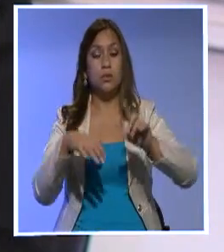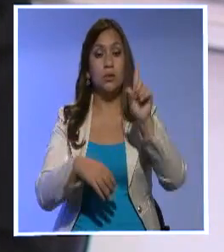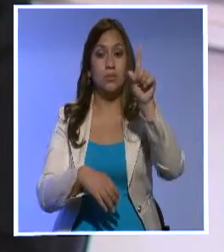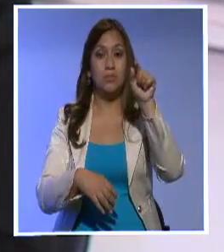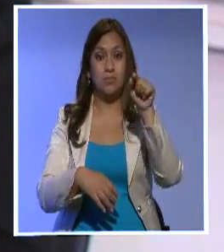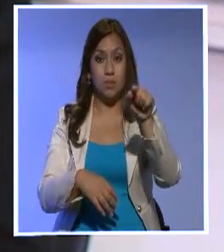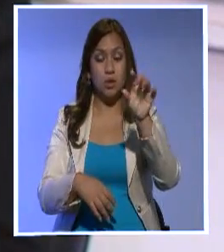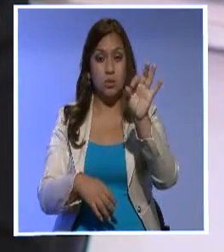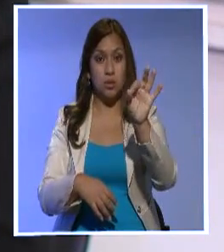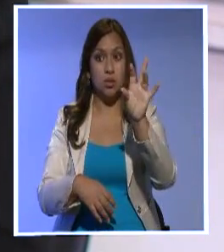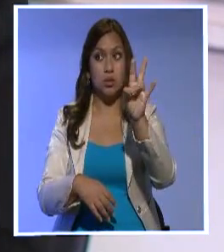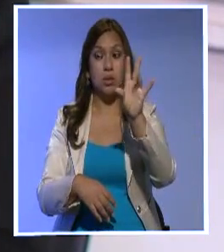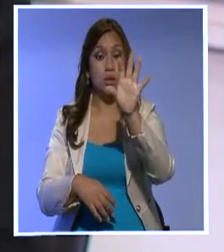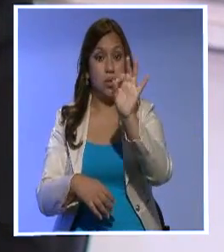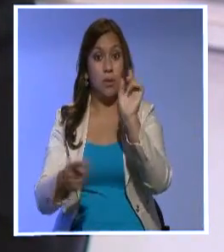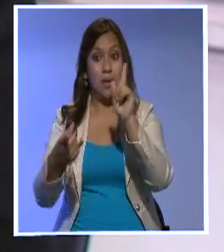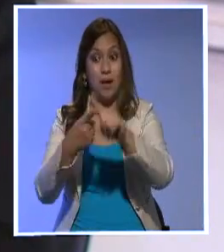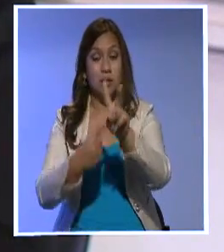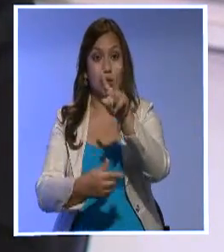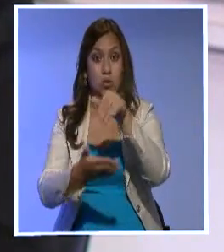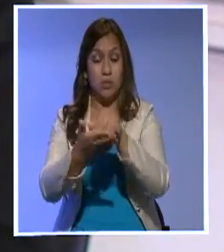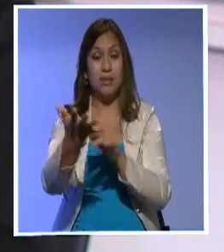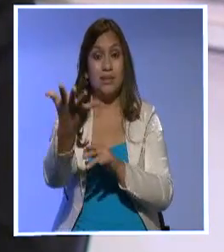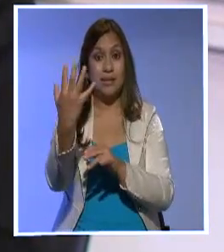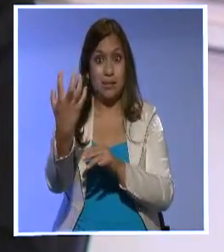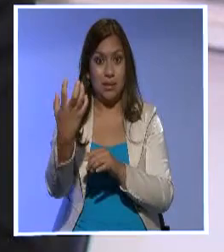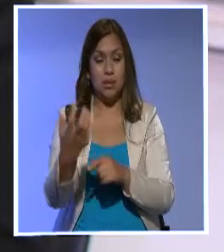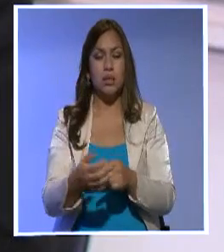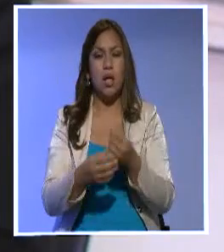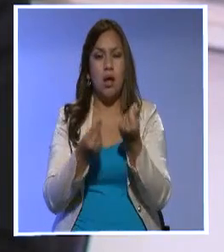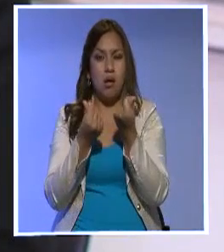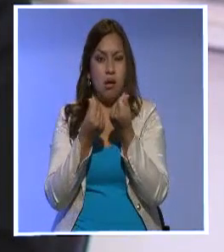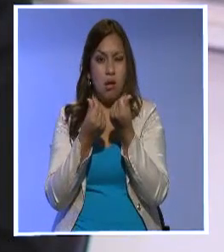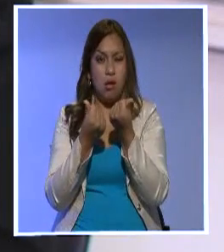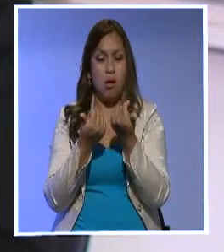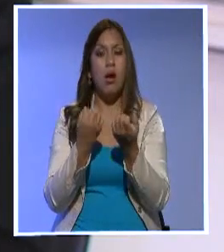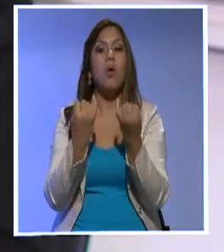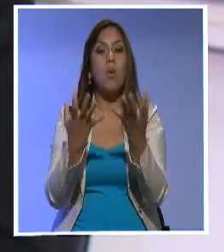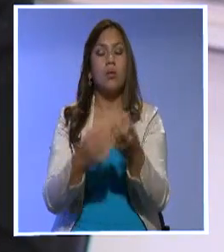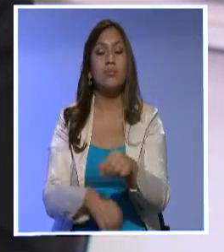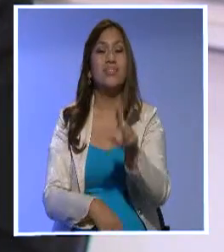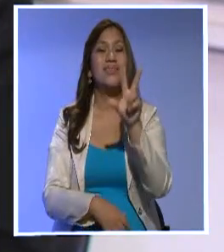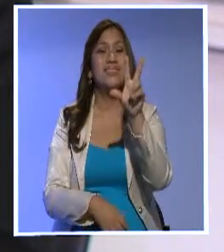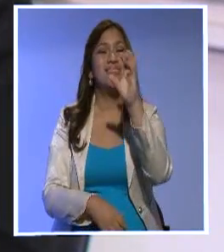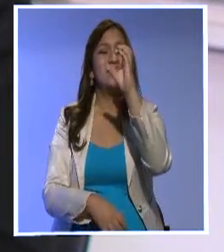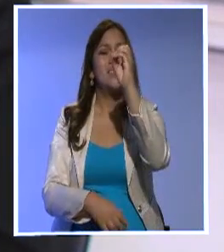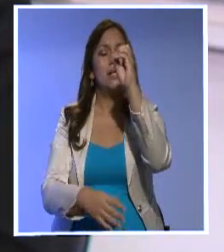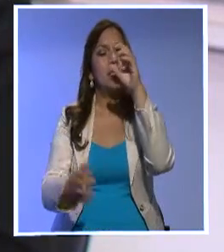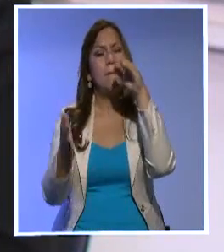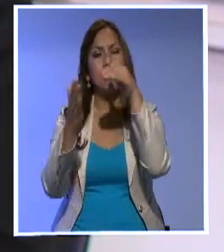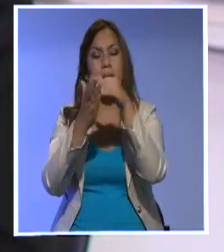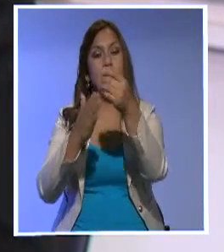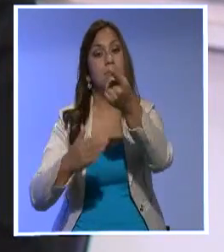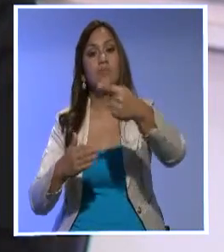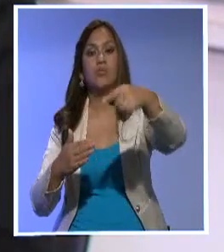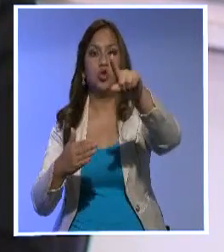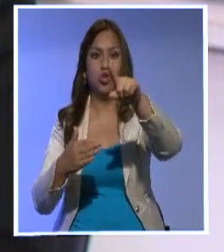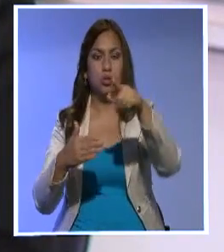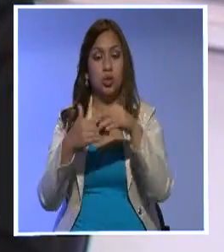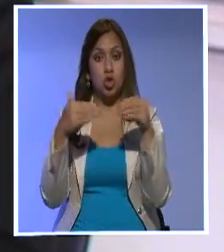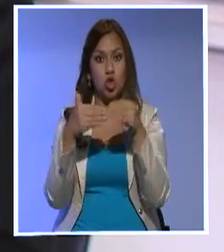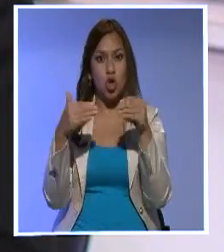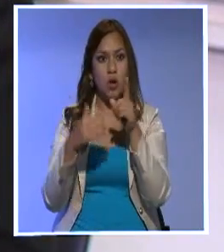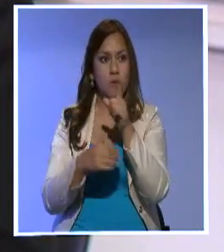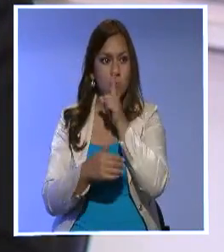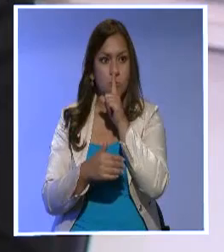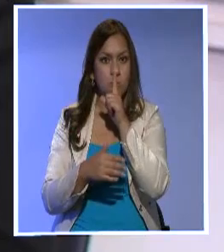1979 al 2015 se habrían fugado cerca de 30 mil millones de dólares a paraísos fiscales sólo